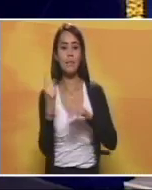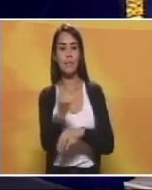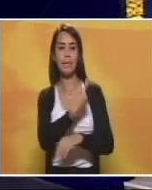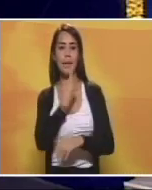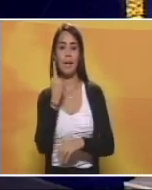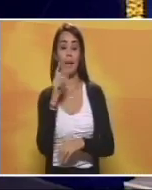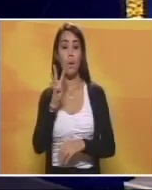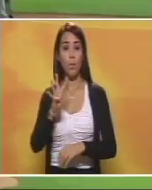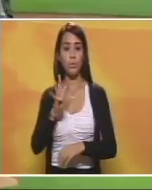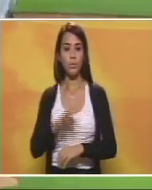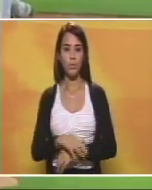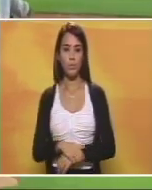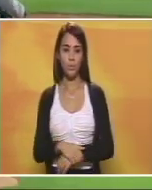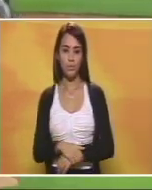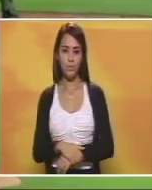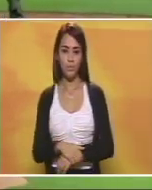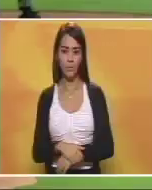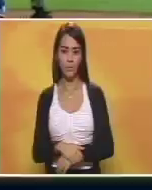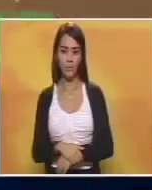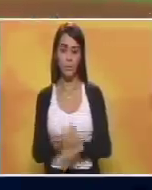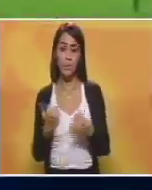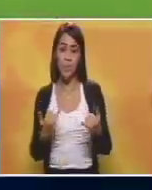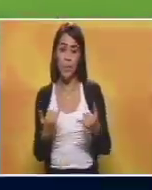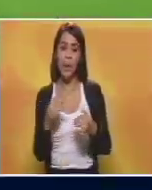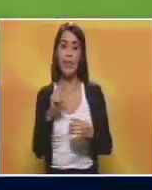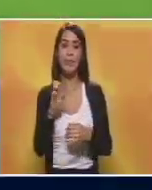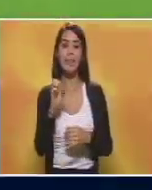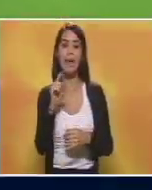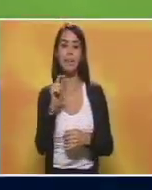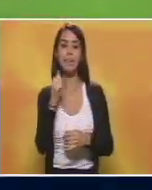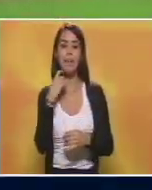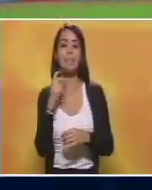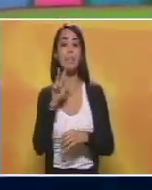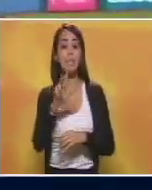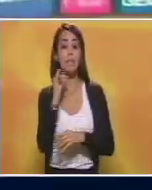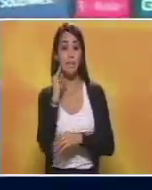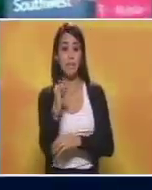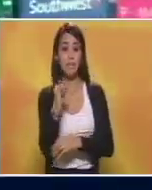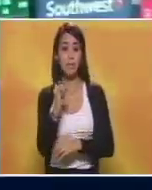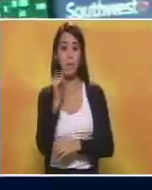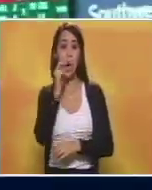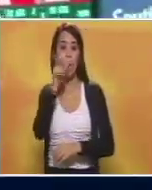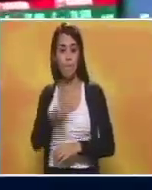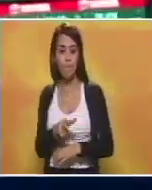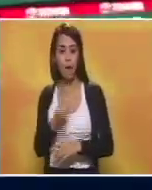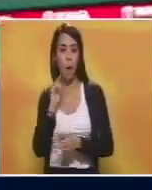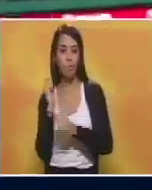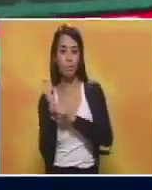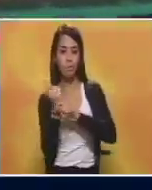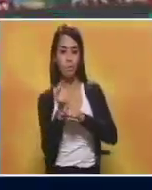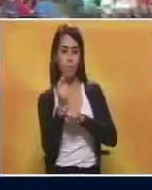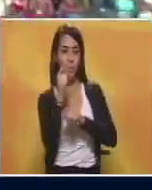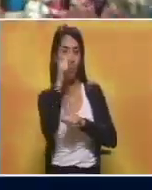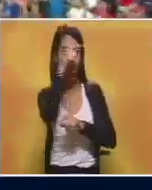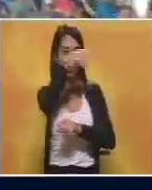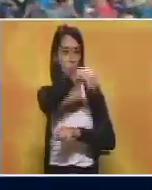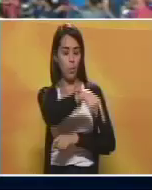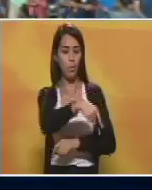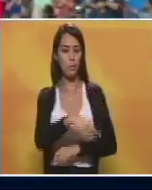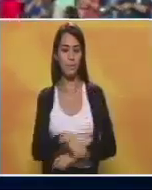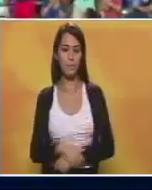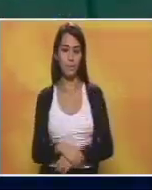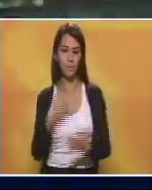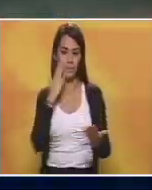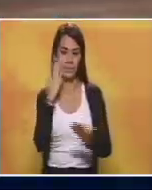por cuatro nos vamos a arlington texas tercer episodio y greider torres que dispara su séptimo batazo de cuatro